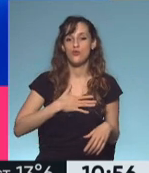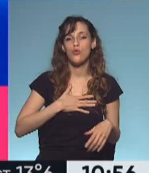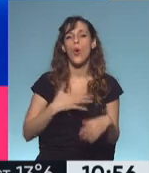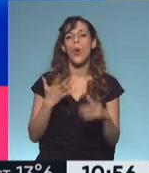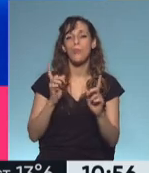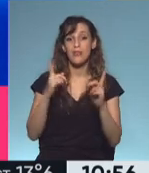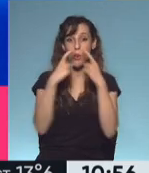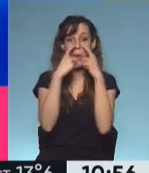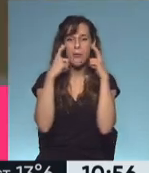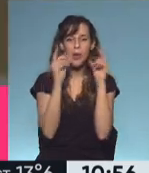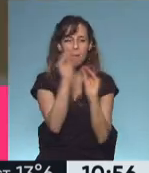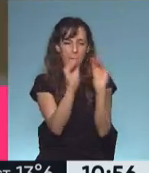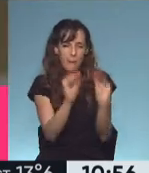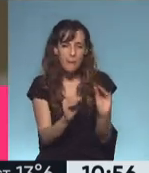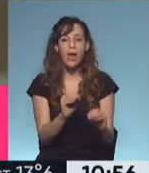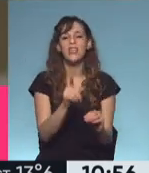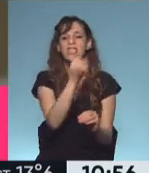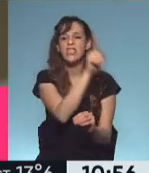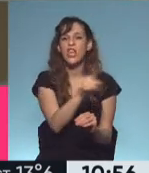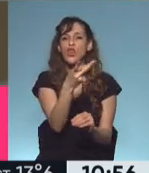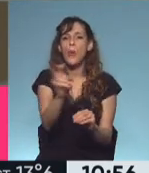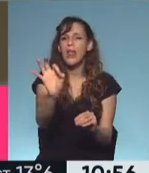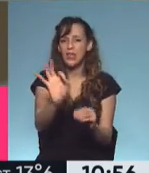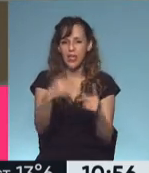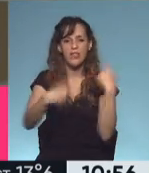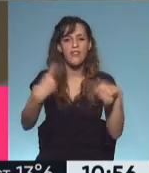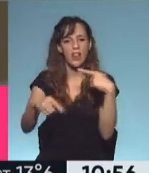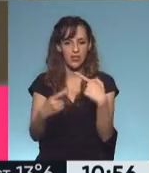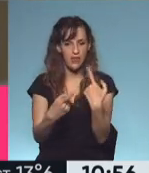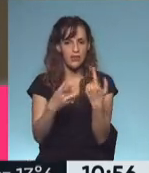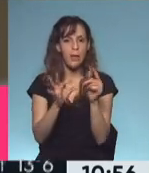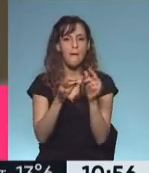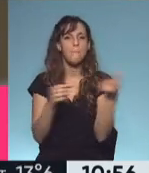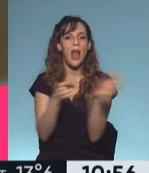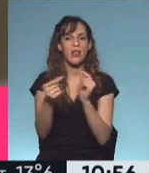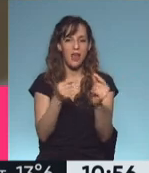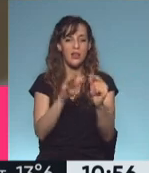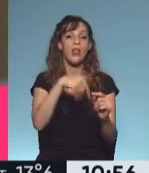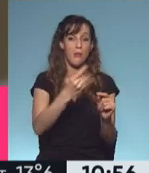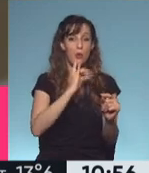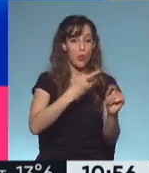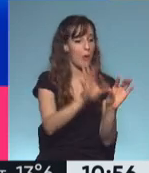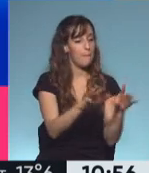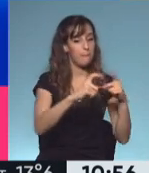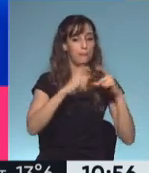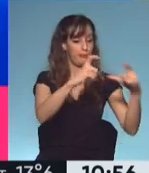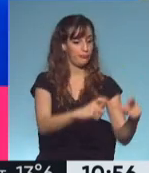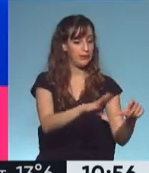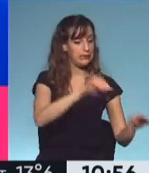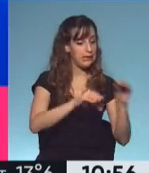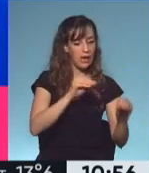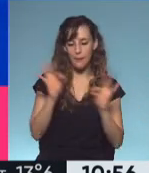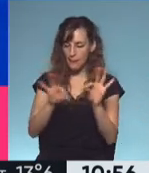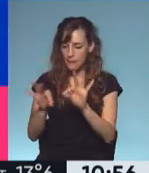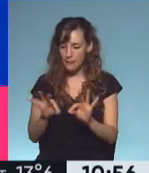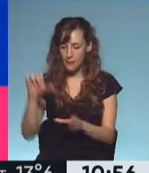barbijo. Qué locura. Vivió un montón de tiempo. Después en un momento lo desarmé y las puse las plantas en maceta, ¿no? Pero bueno,